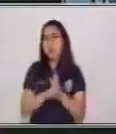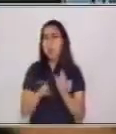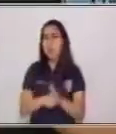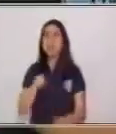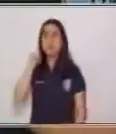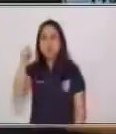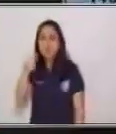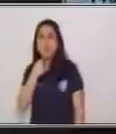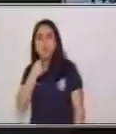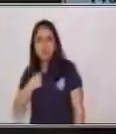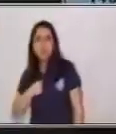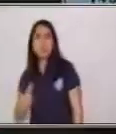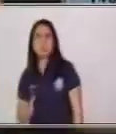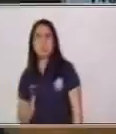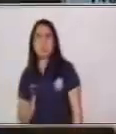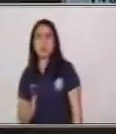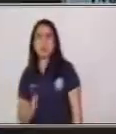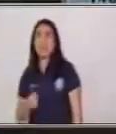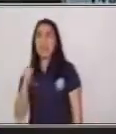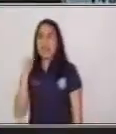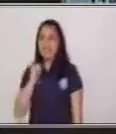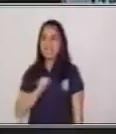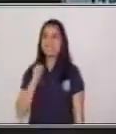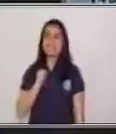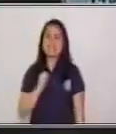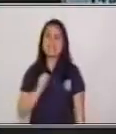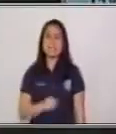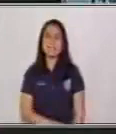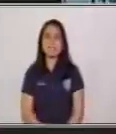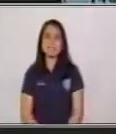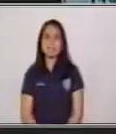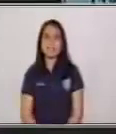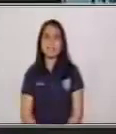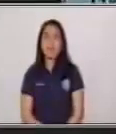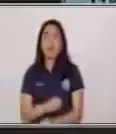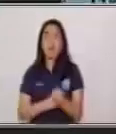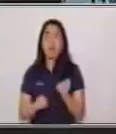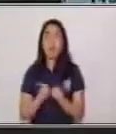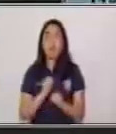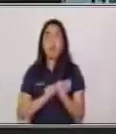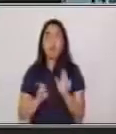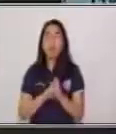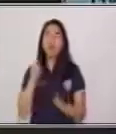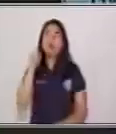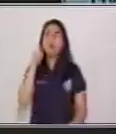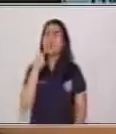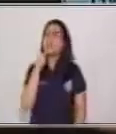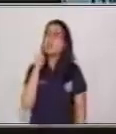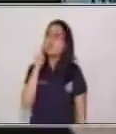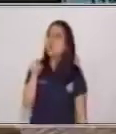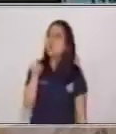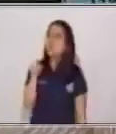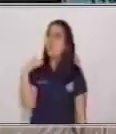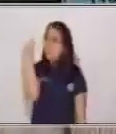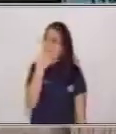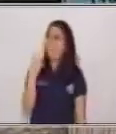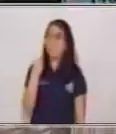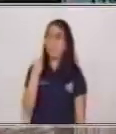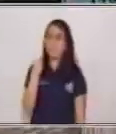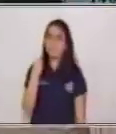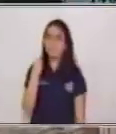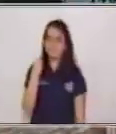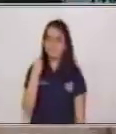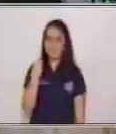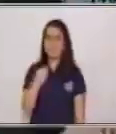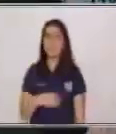pizarrón. Pronombre sí se tilda, como por ejemplo, él me lo dijo. Sí, cuando no se tilda